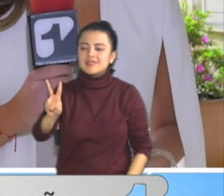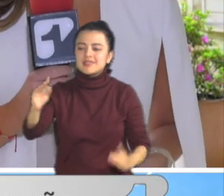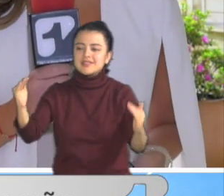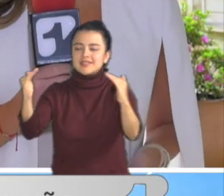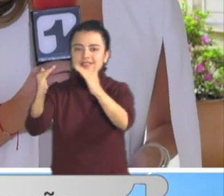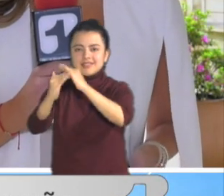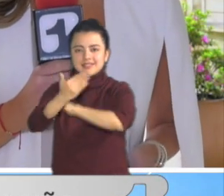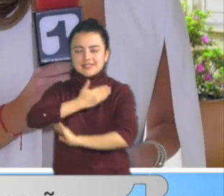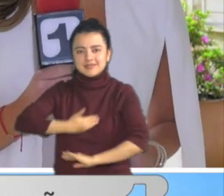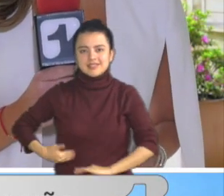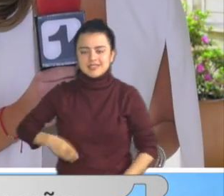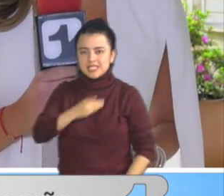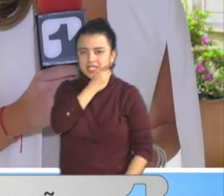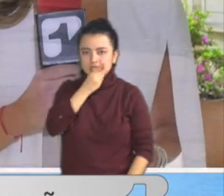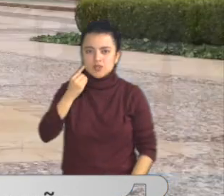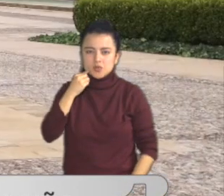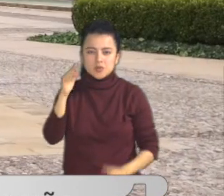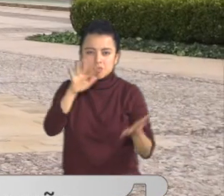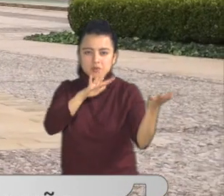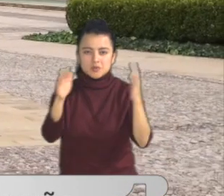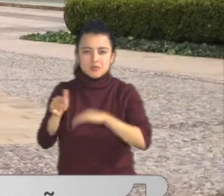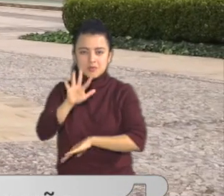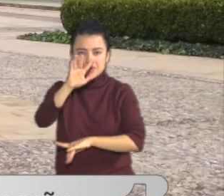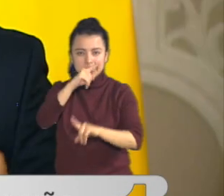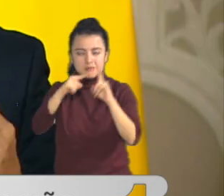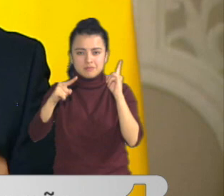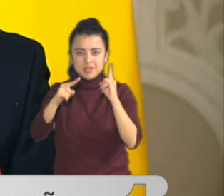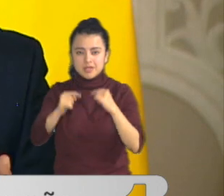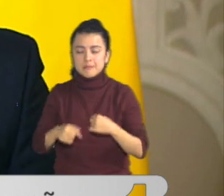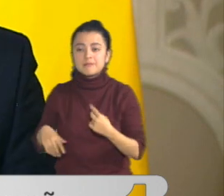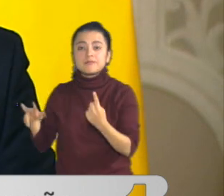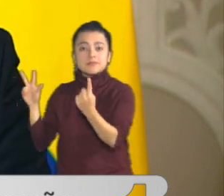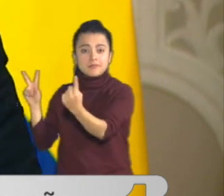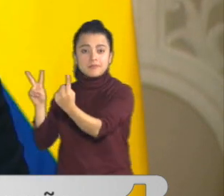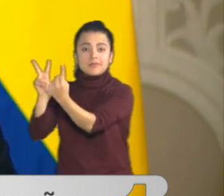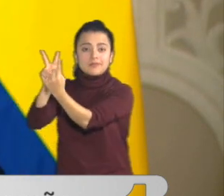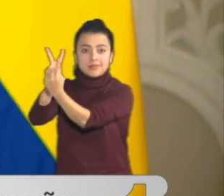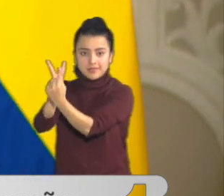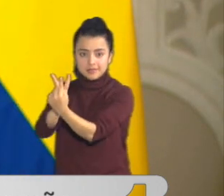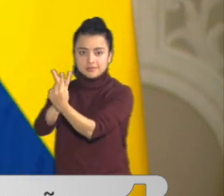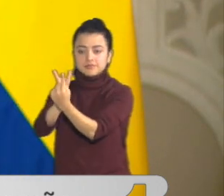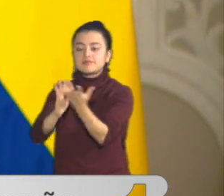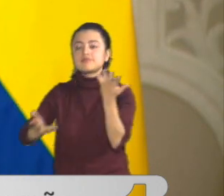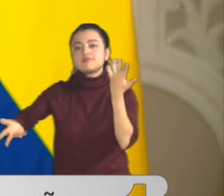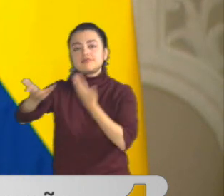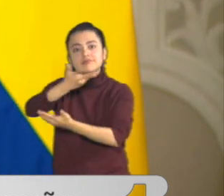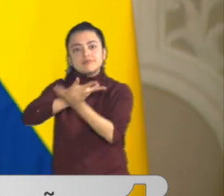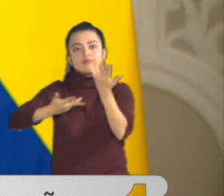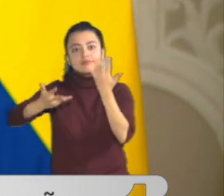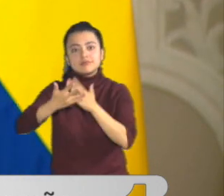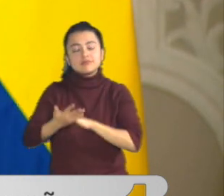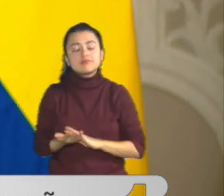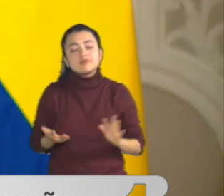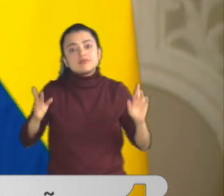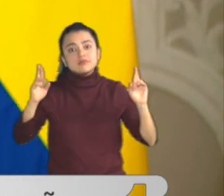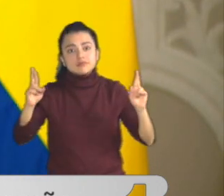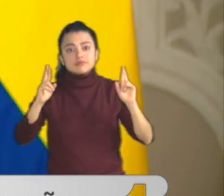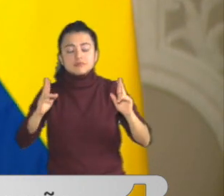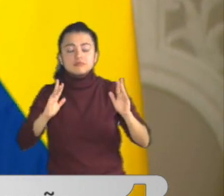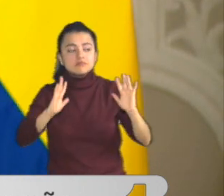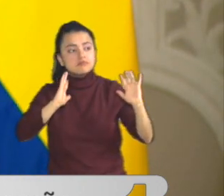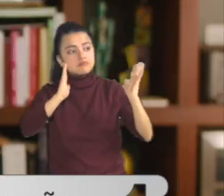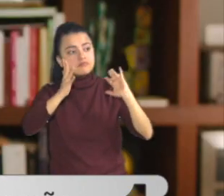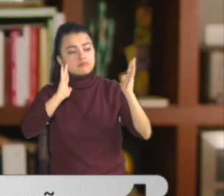tiene previsto que sea a las 5:30 de la tarde, un encuentro sobre el cual el presidente Duque ha dicho que espera que se dé una